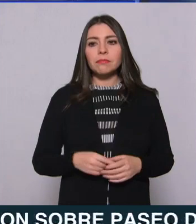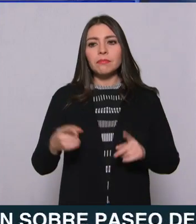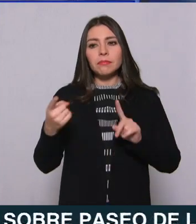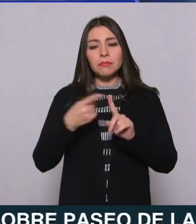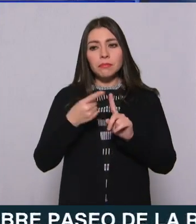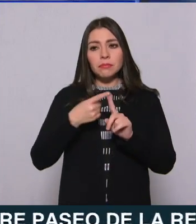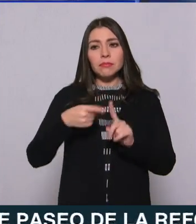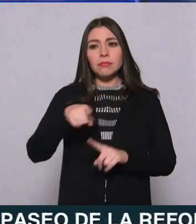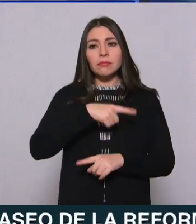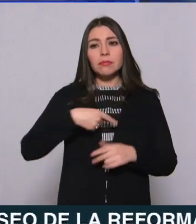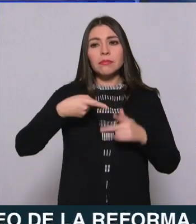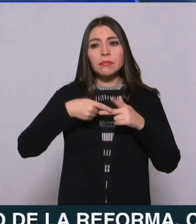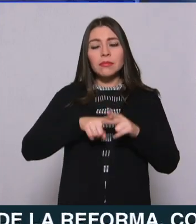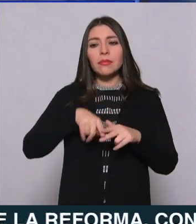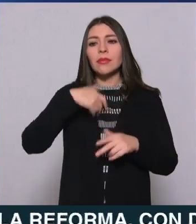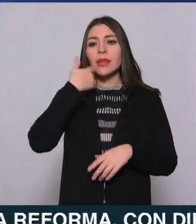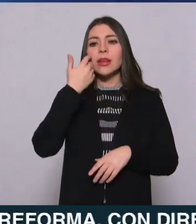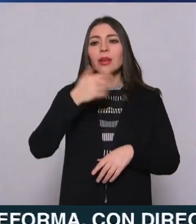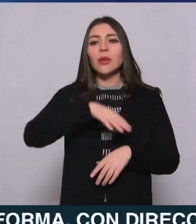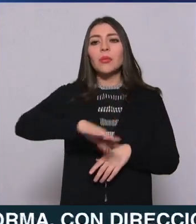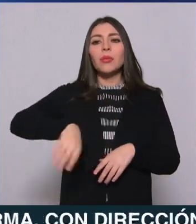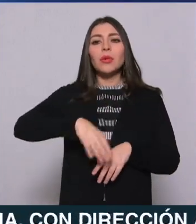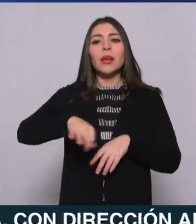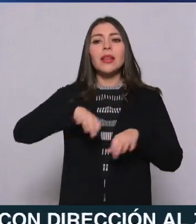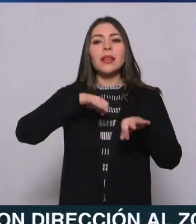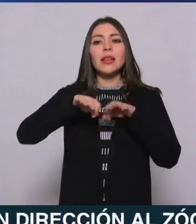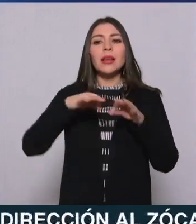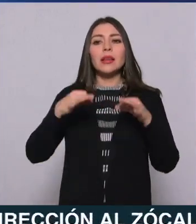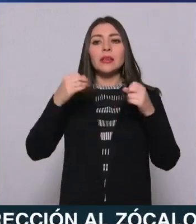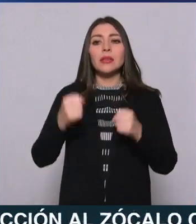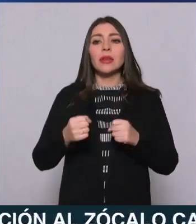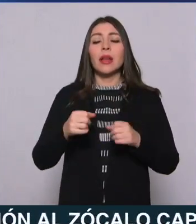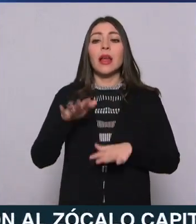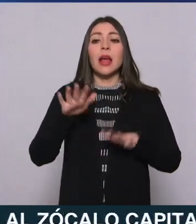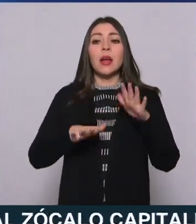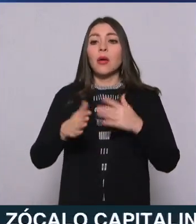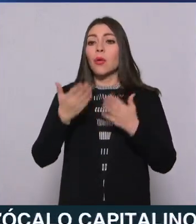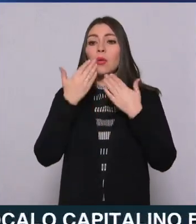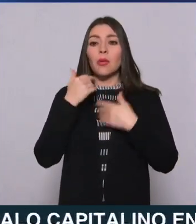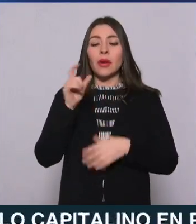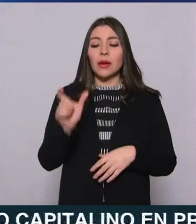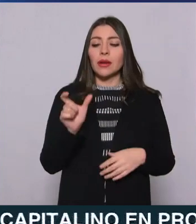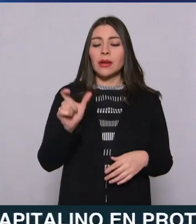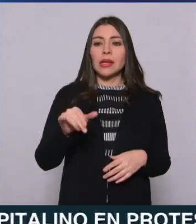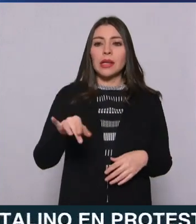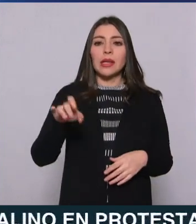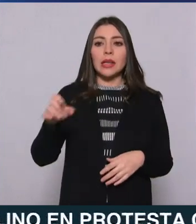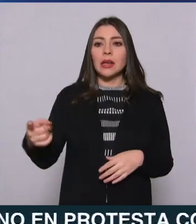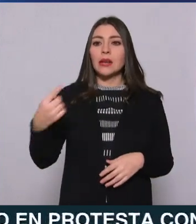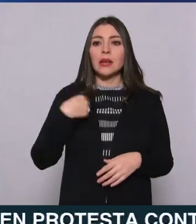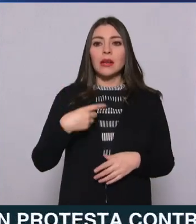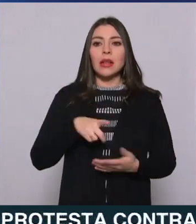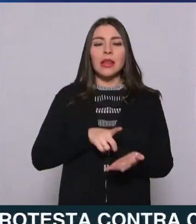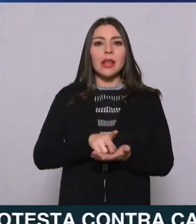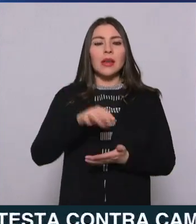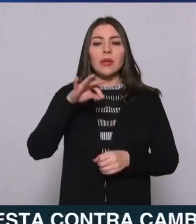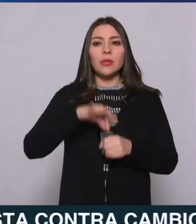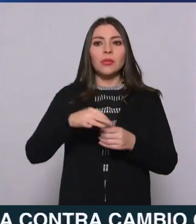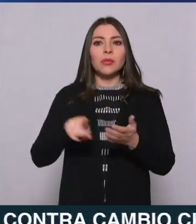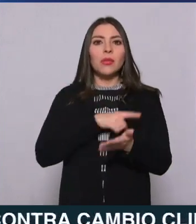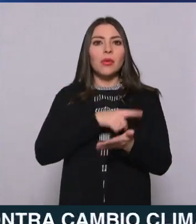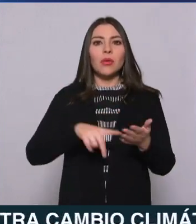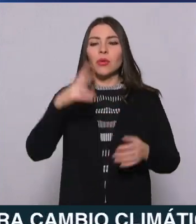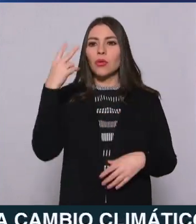estable. Cuando no cuentas con una identificación porque te suspendieron los derechos electorales, pues no tienes